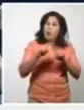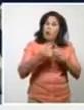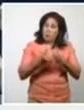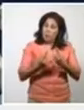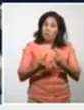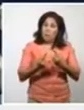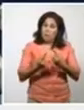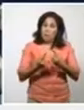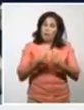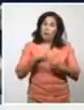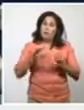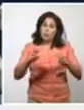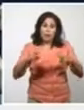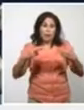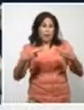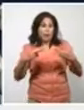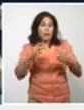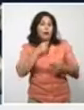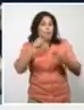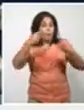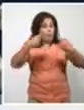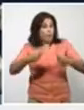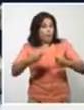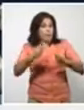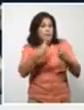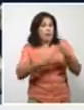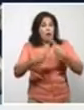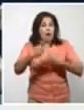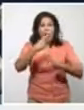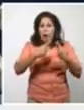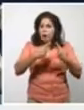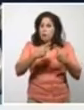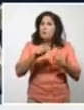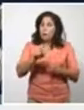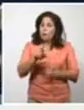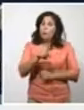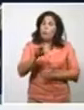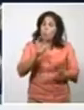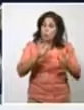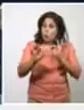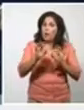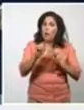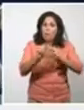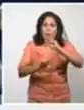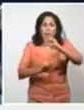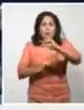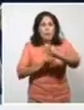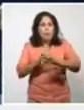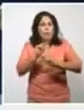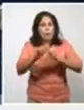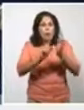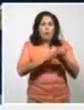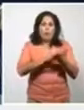reitero, el día que se decida, pues esto se permitirá común.